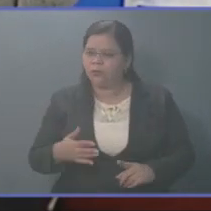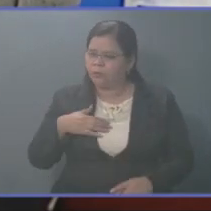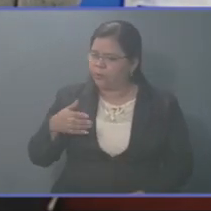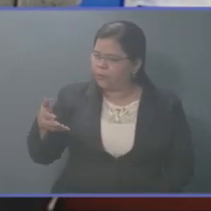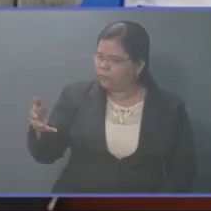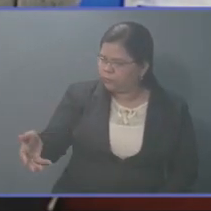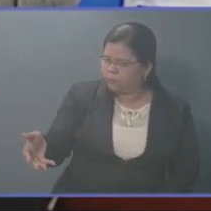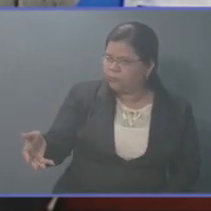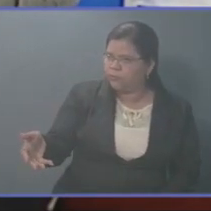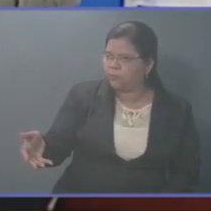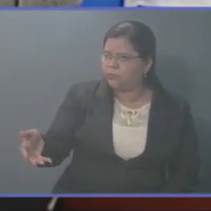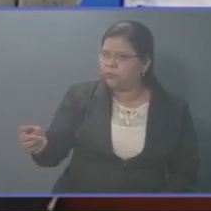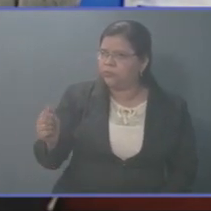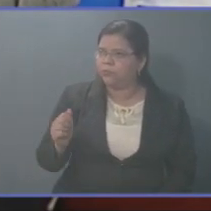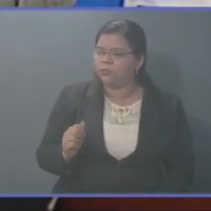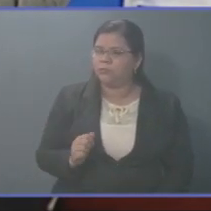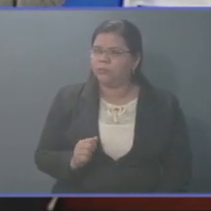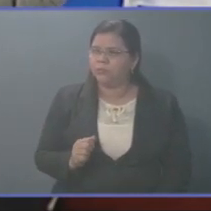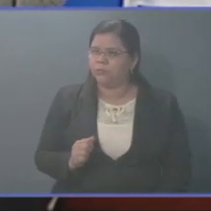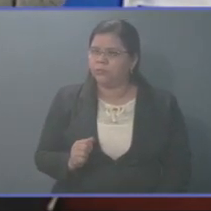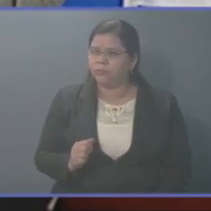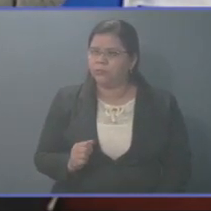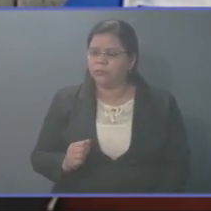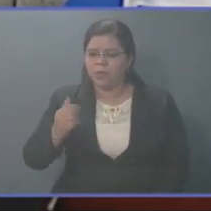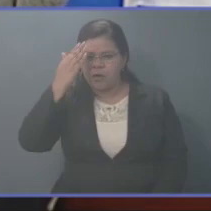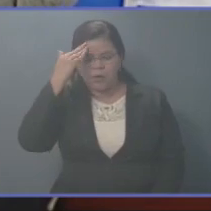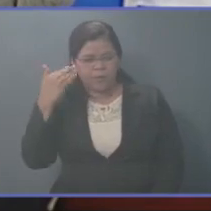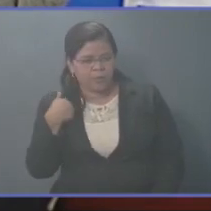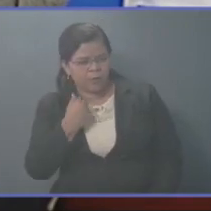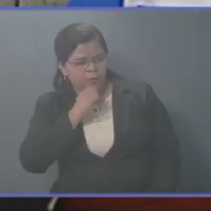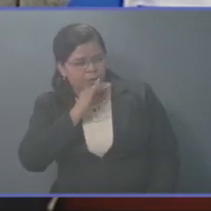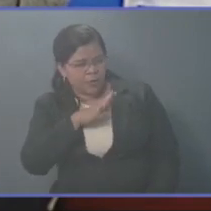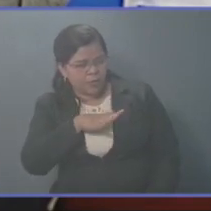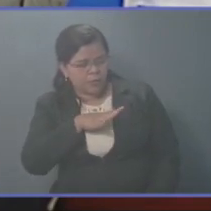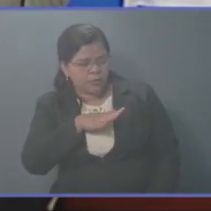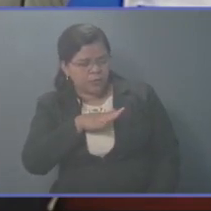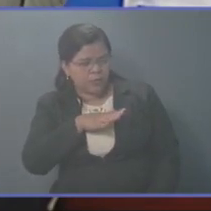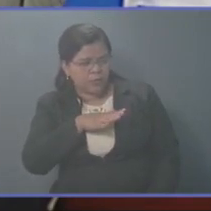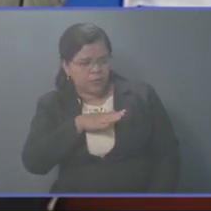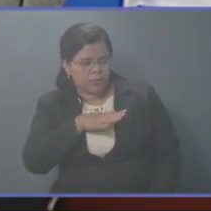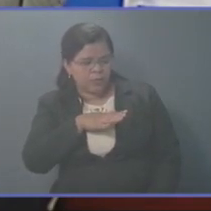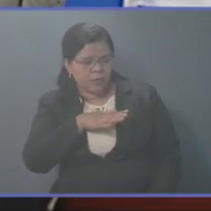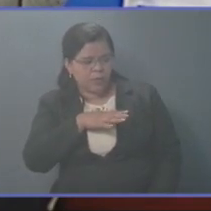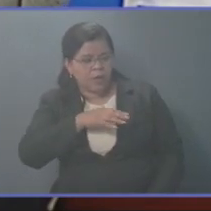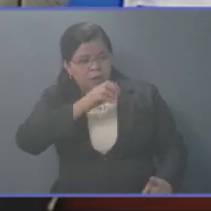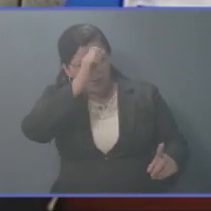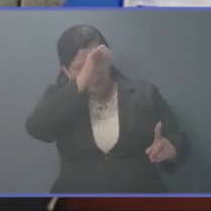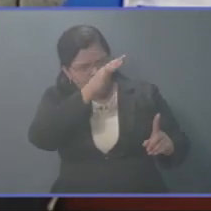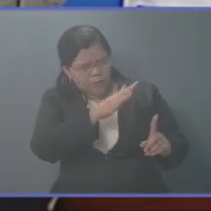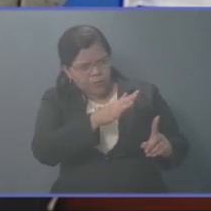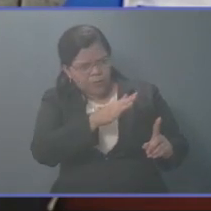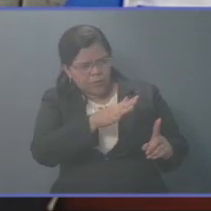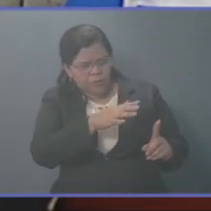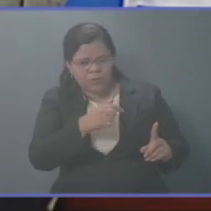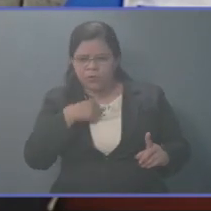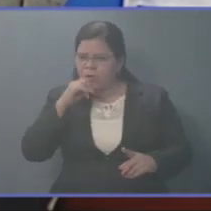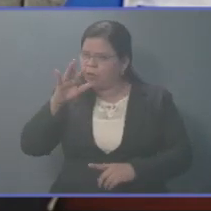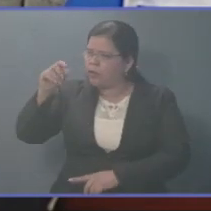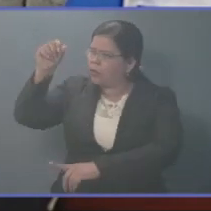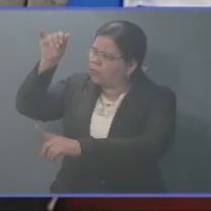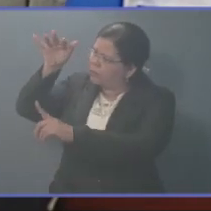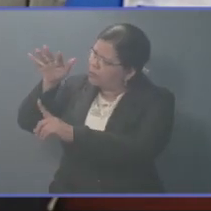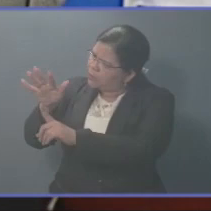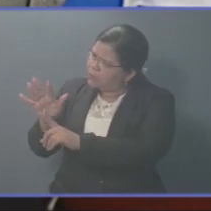mano, y me dice, yo le digo que Dios lo bendiga, me dice ella, que Dios la bendiga, me dice